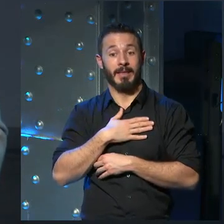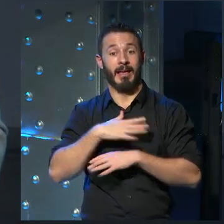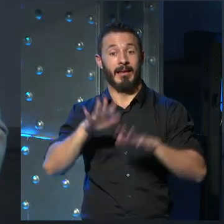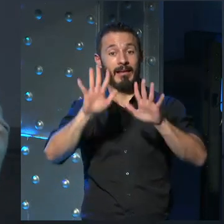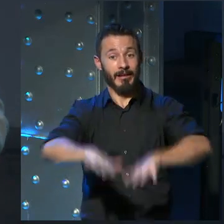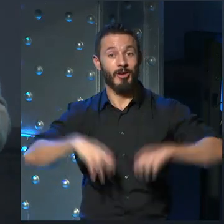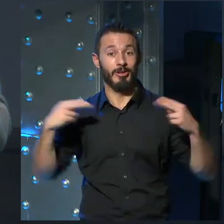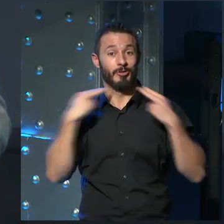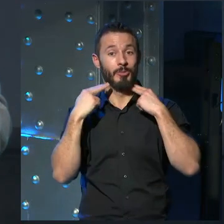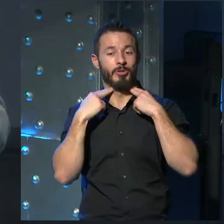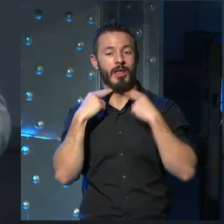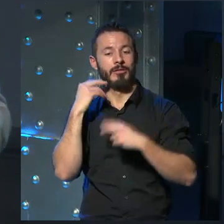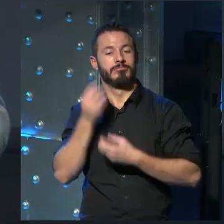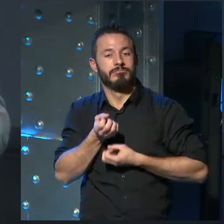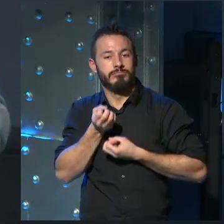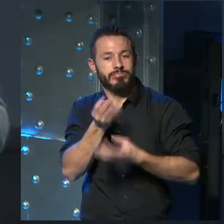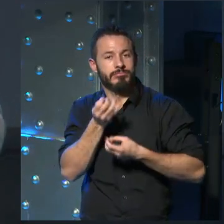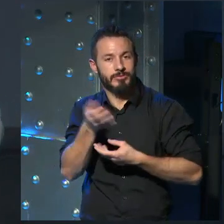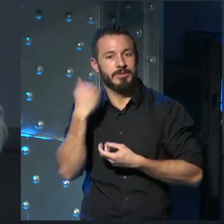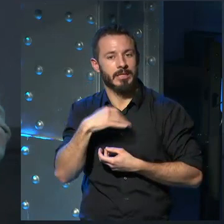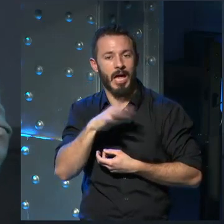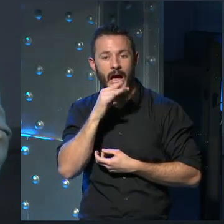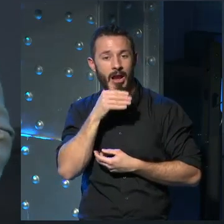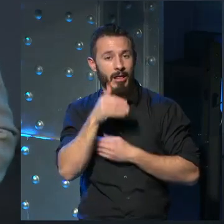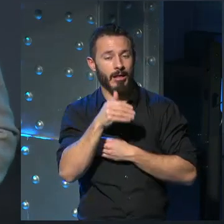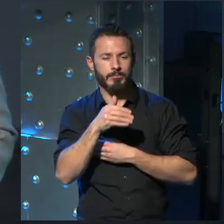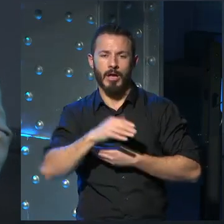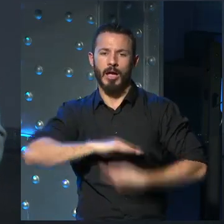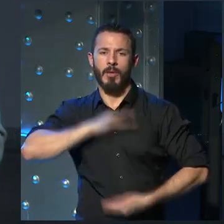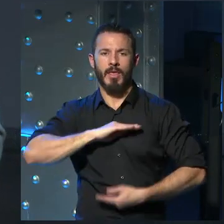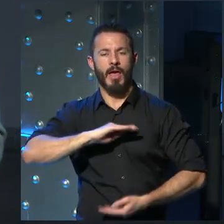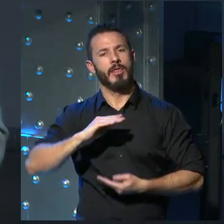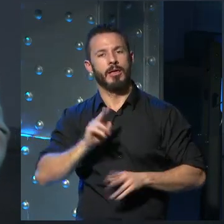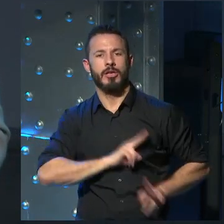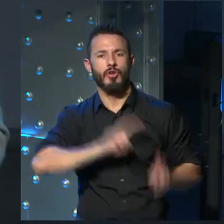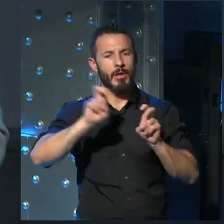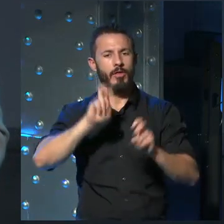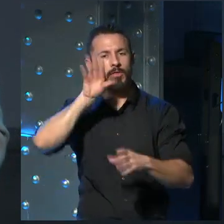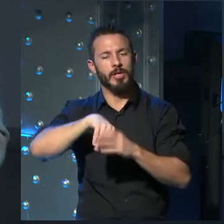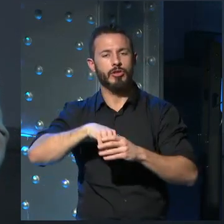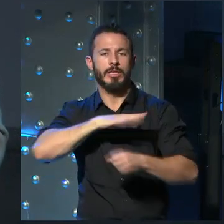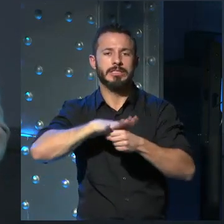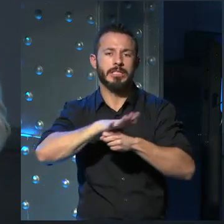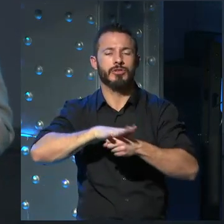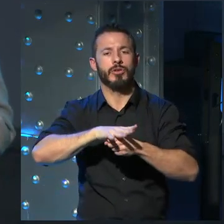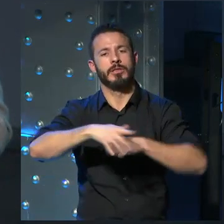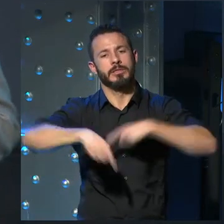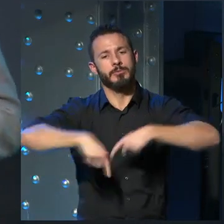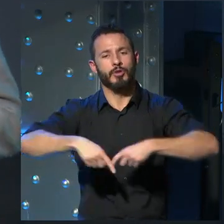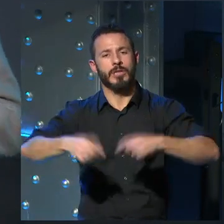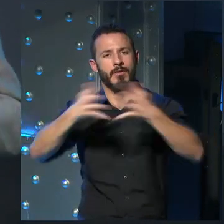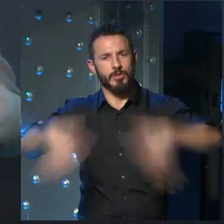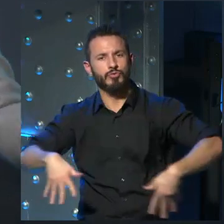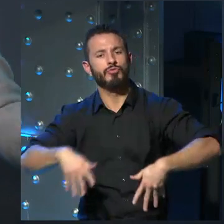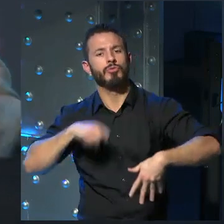los Diputados. Vamos a dar mucha importancia a la capacidad de innovación en el sector del transporte y de las infraestructuras, porque desde mi punto de vista